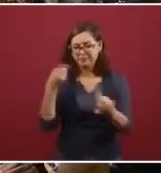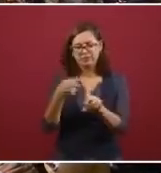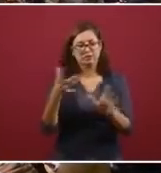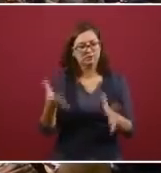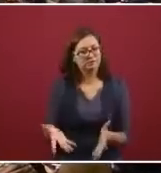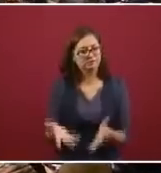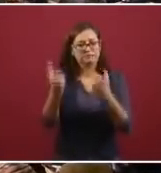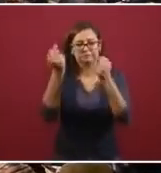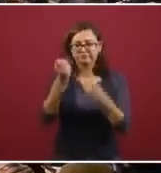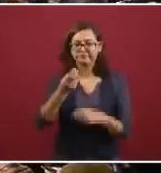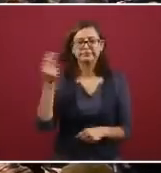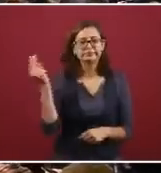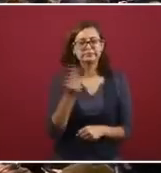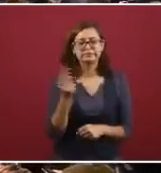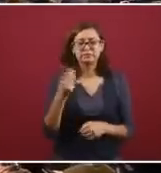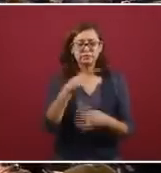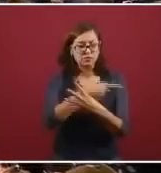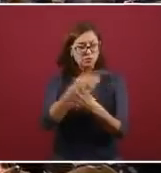demandas básicas: